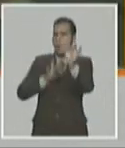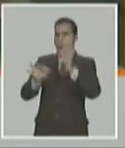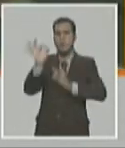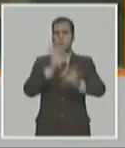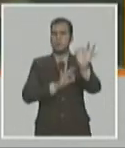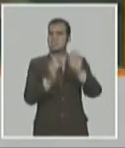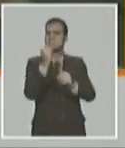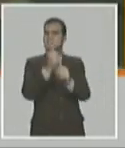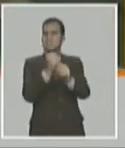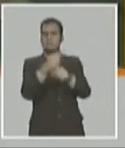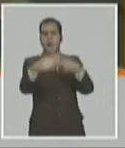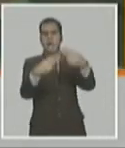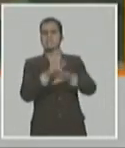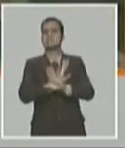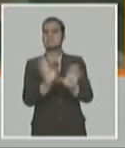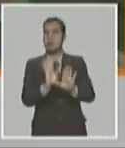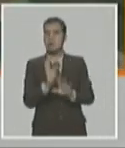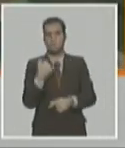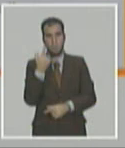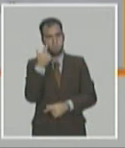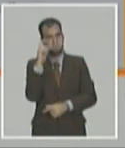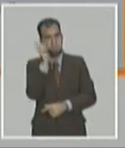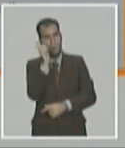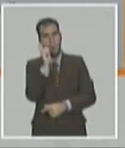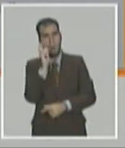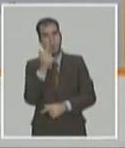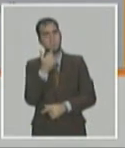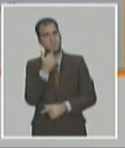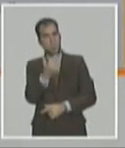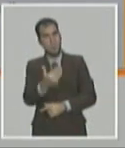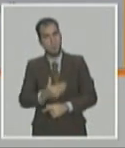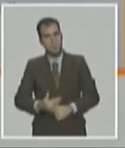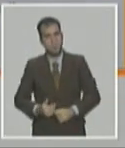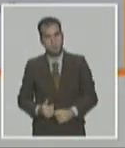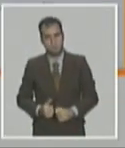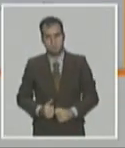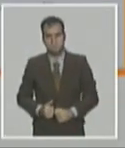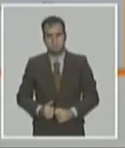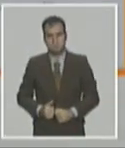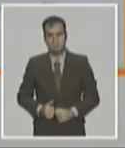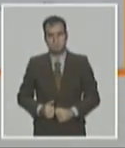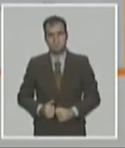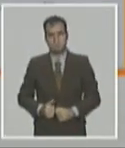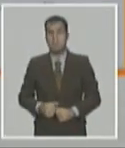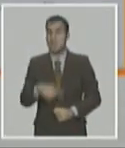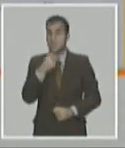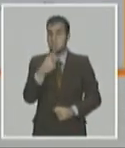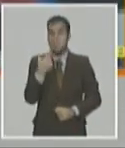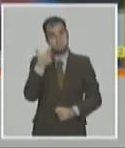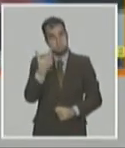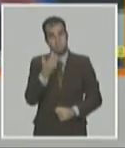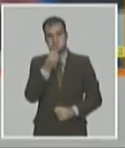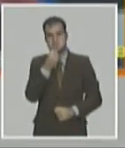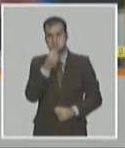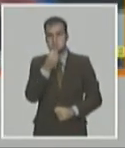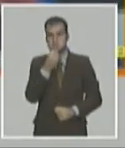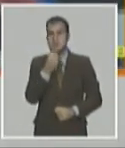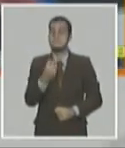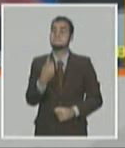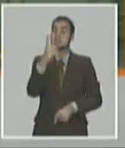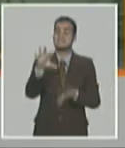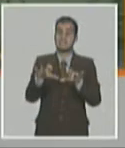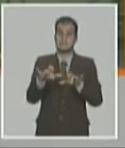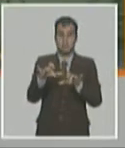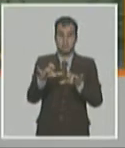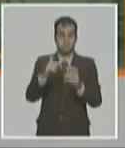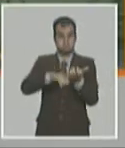Y la opinión que hemos recibido es que fue importante que se pudiera contar también con la valoración de nuestro primer secretario